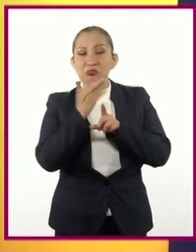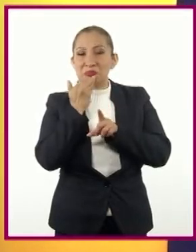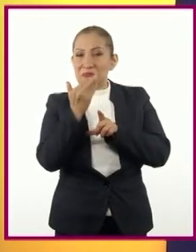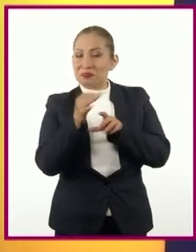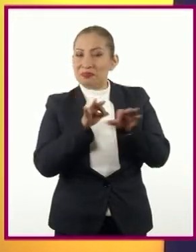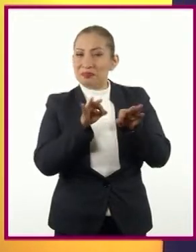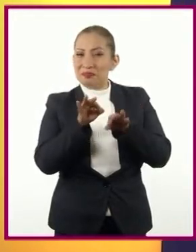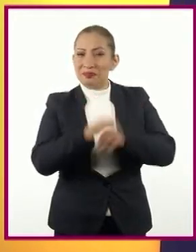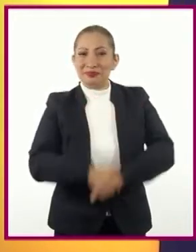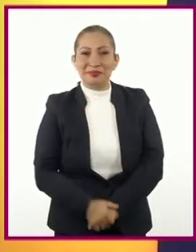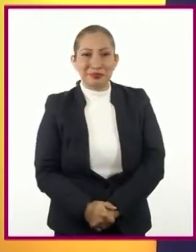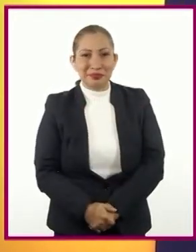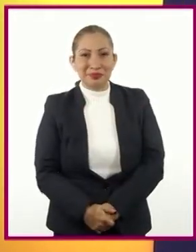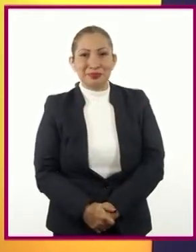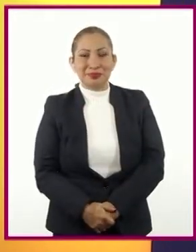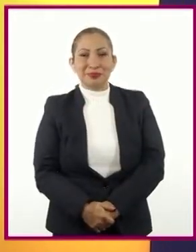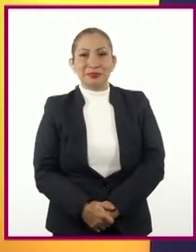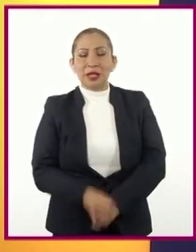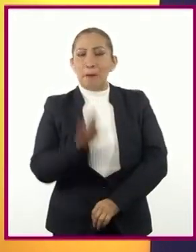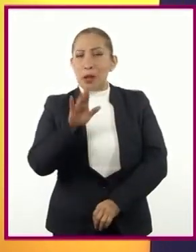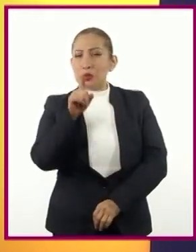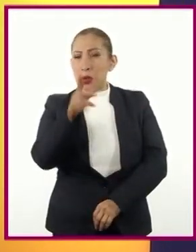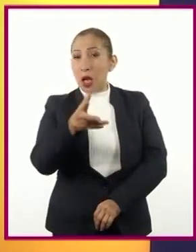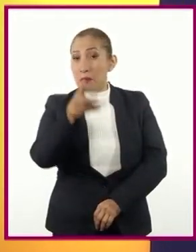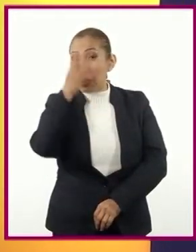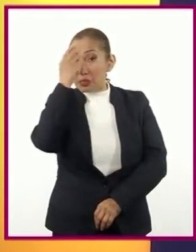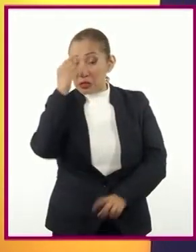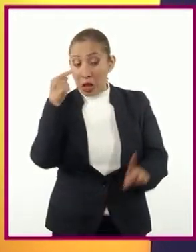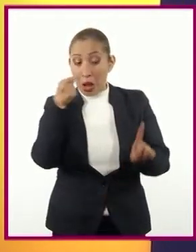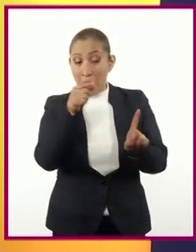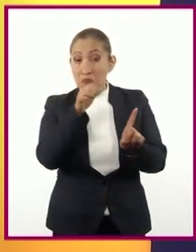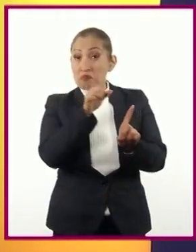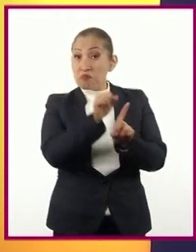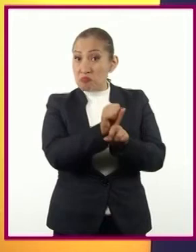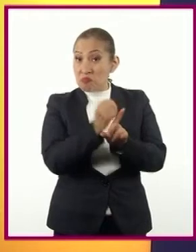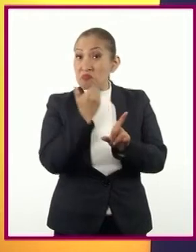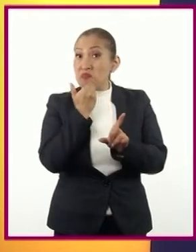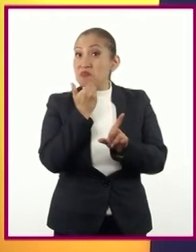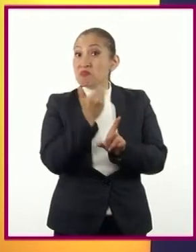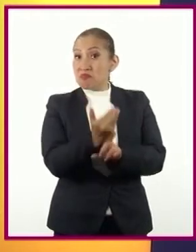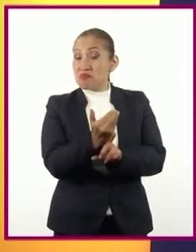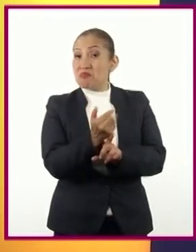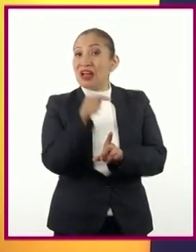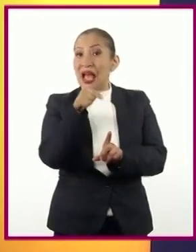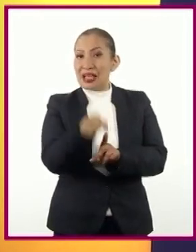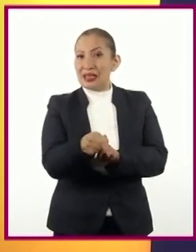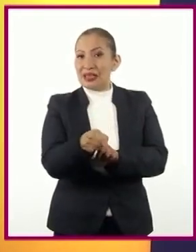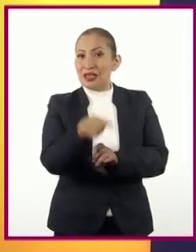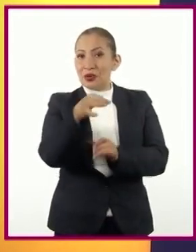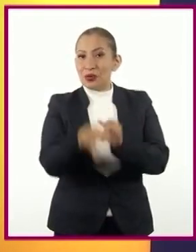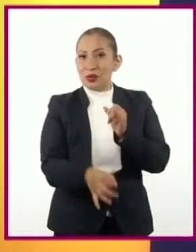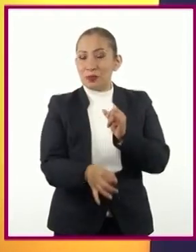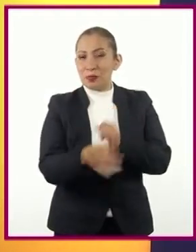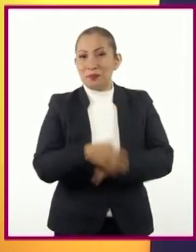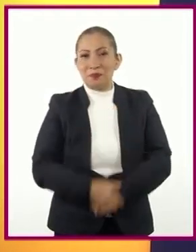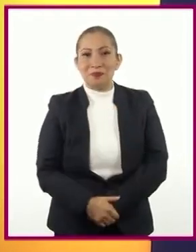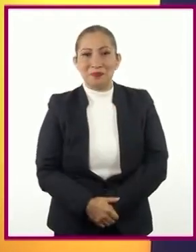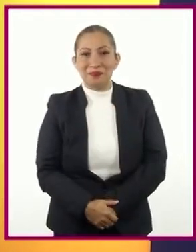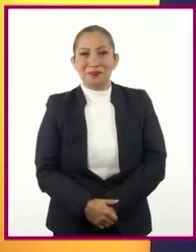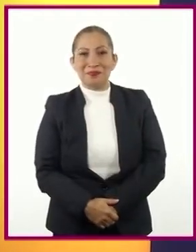trabajo. Parece que el aprendizaje esperado está aterrizando en nuestra terminal del